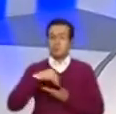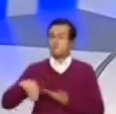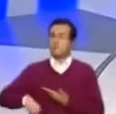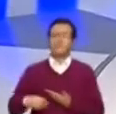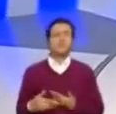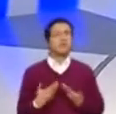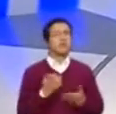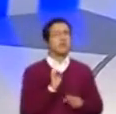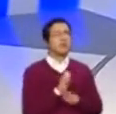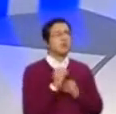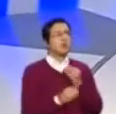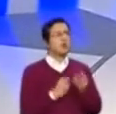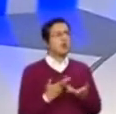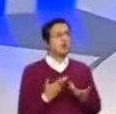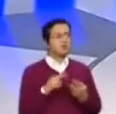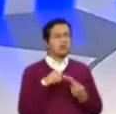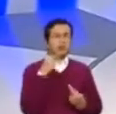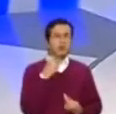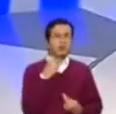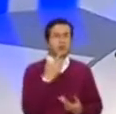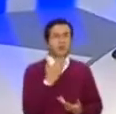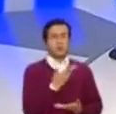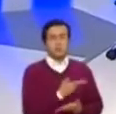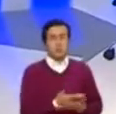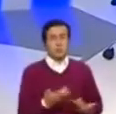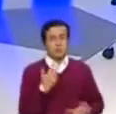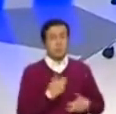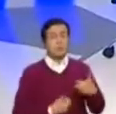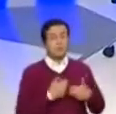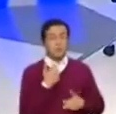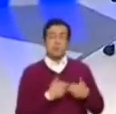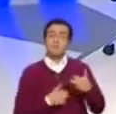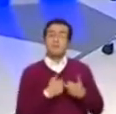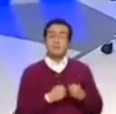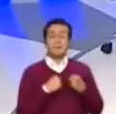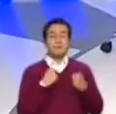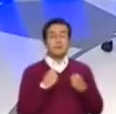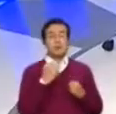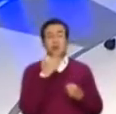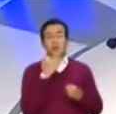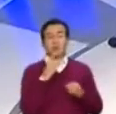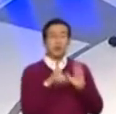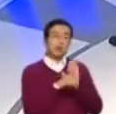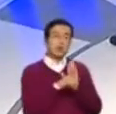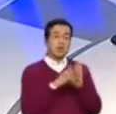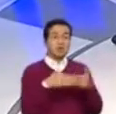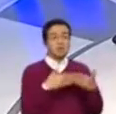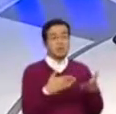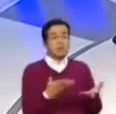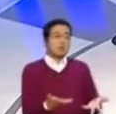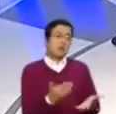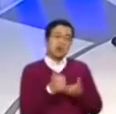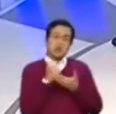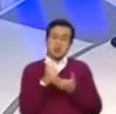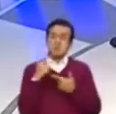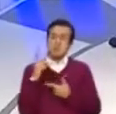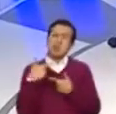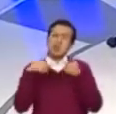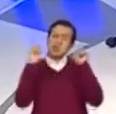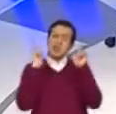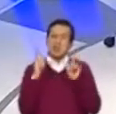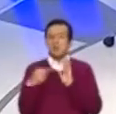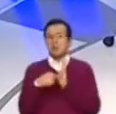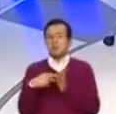¿qué hacer como país, como región también, doctor? Porque es algo que llama mucho la atención de que el marco jurídico de Panamá pues favorece este tipo